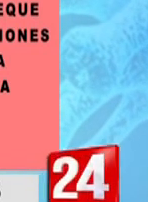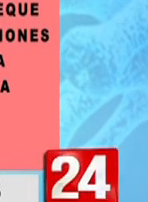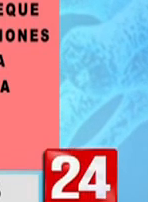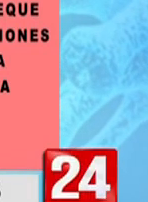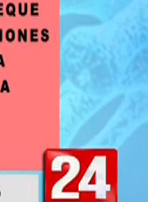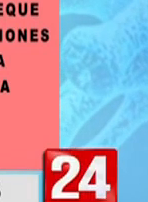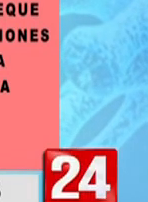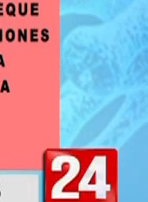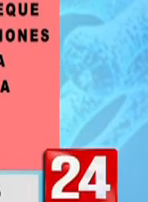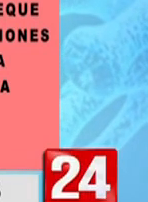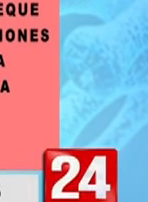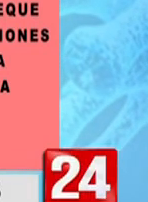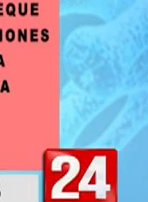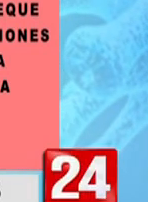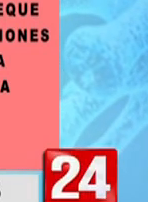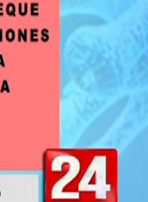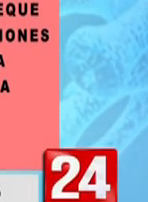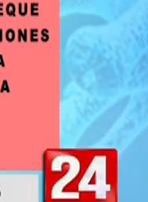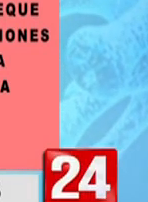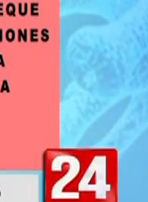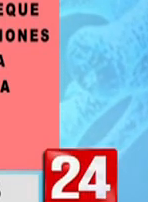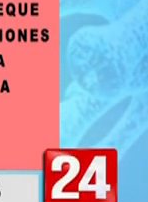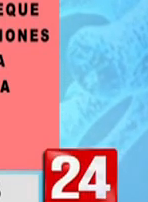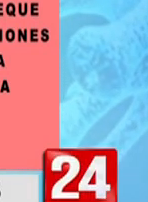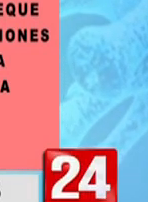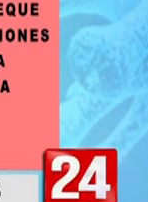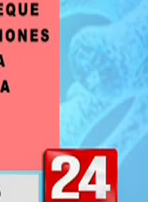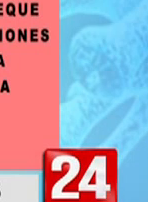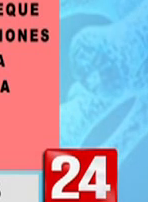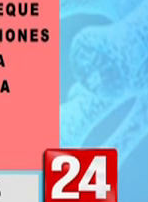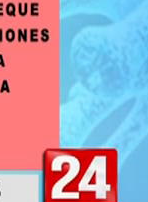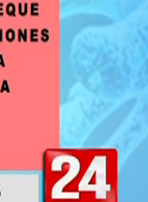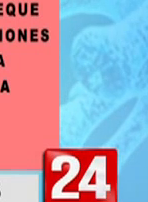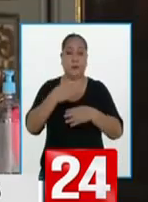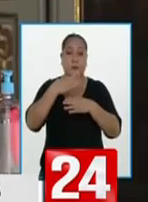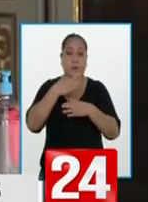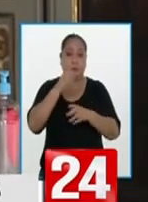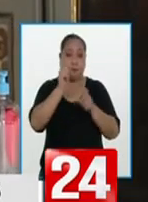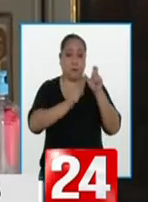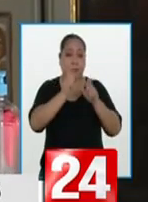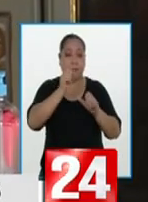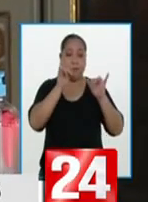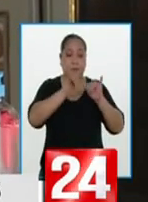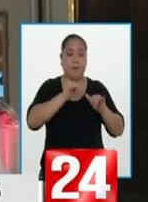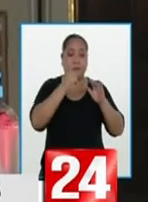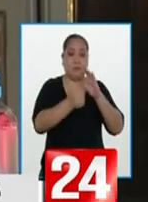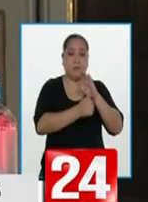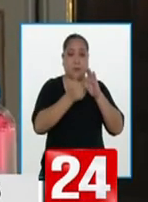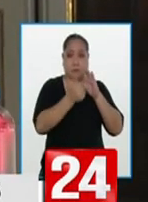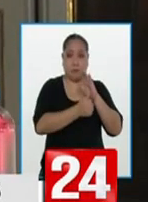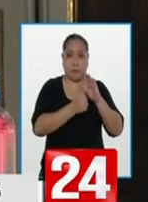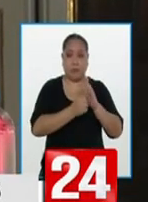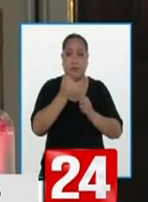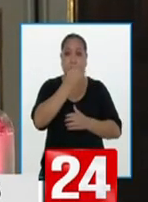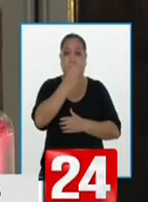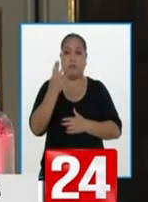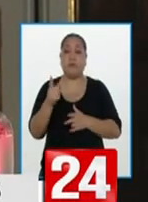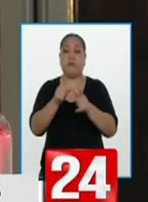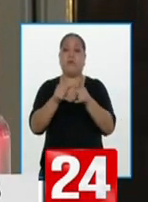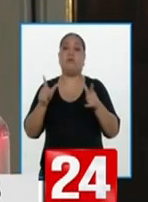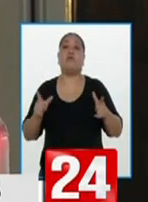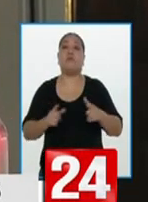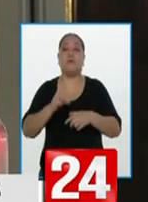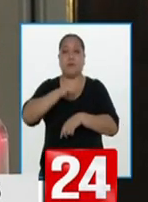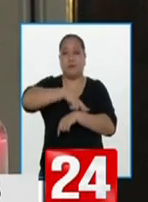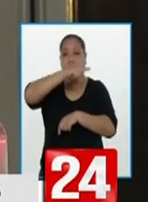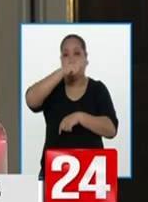En cada uno de estos niveles, el toque de queda tendrá un horario distinto. Para aquellos departamentos, aquellos